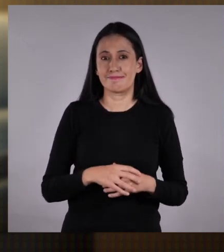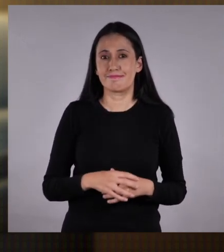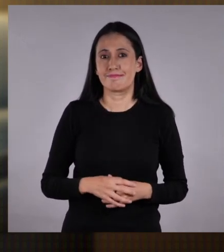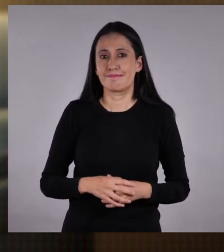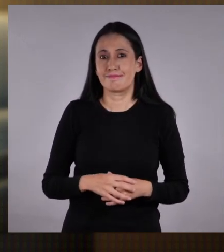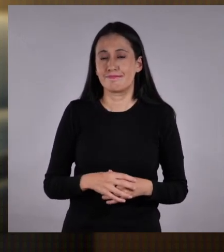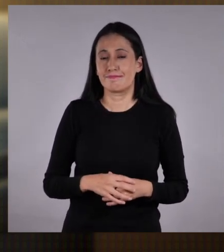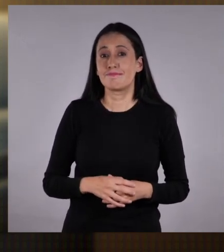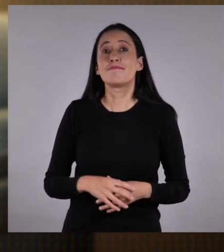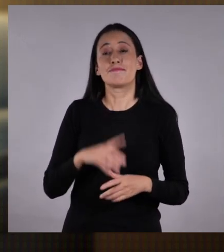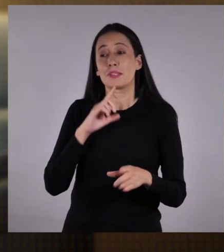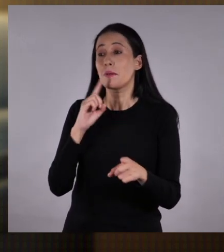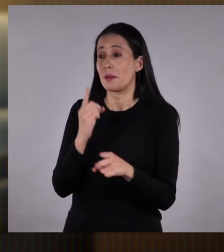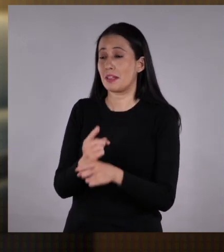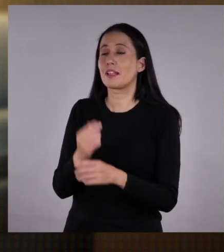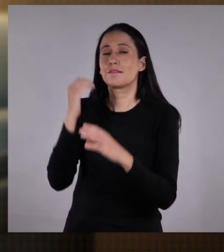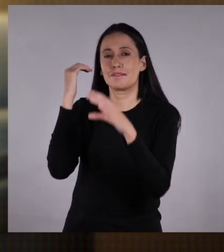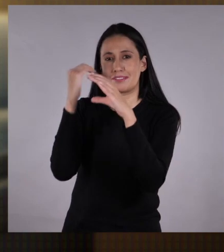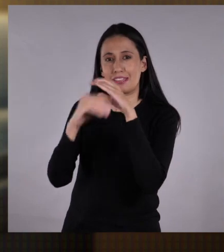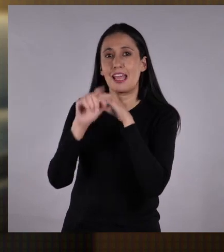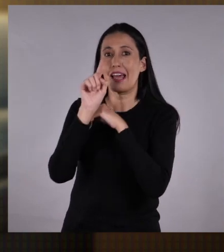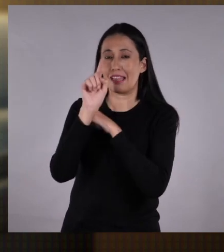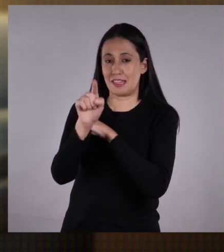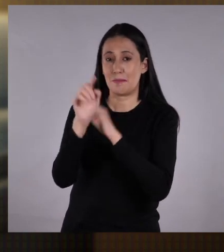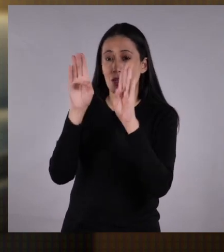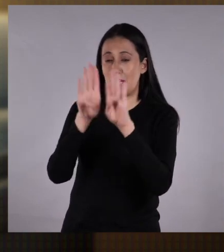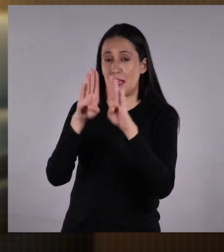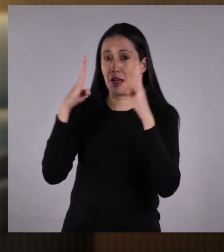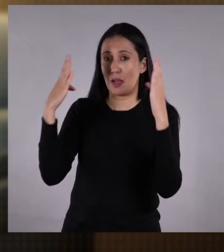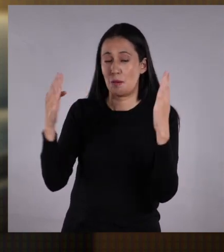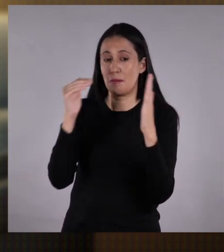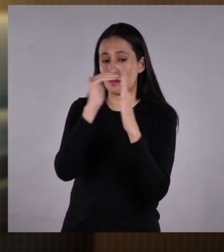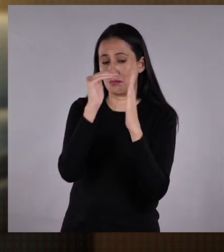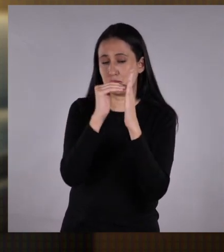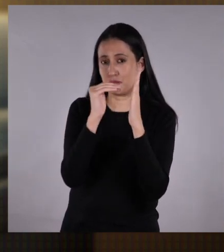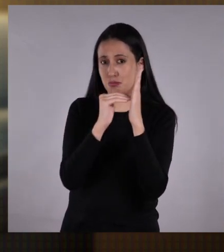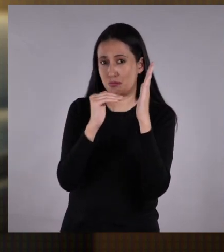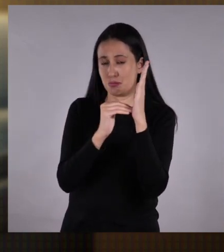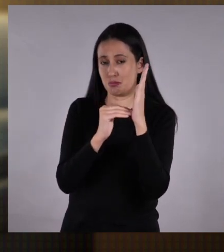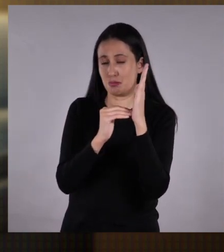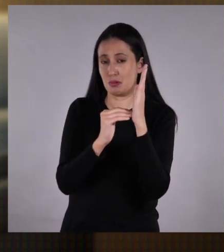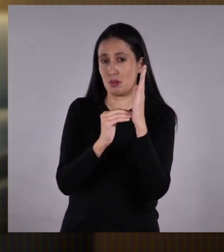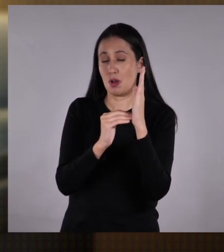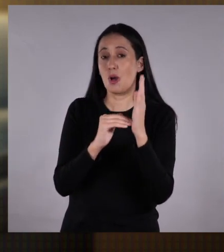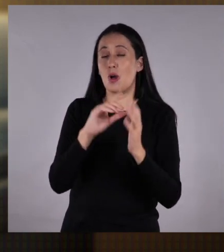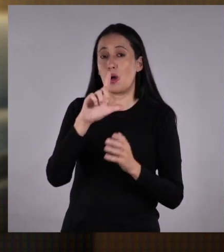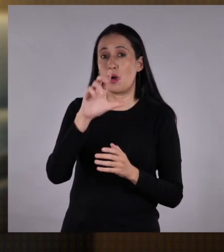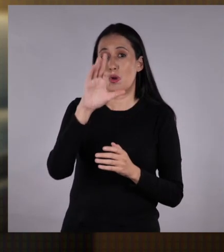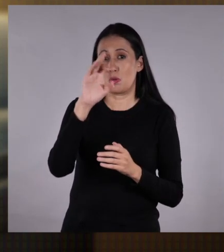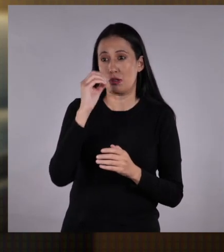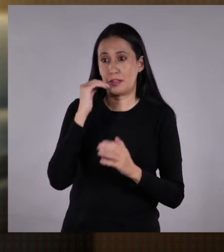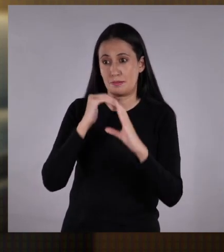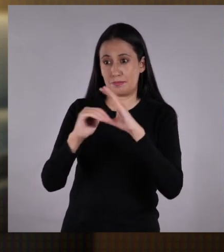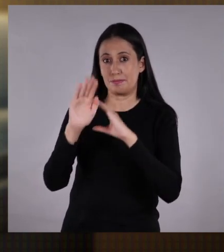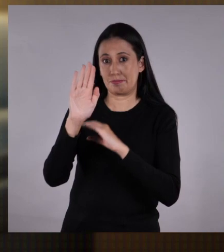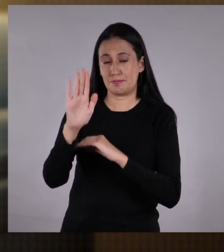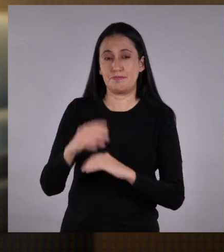voy a mandar un manual súper bien hecho que es de UNICEF sobre el luto. Ya te lo mando.